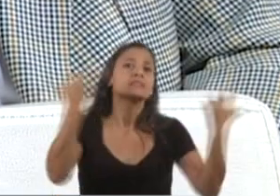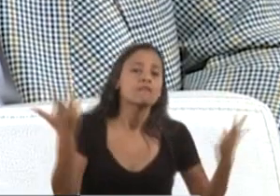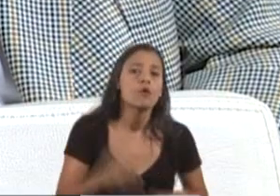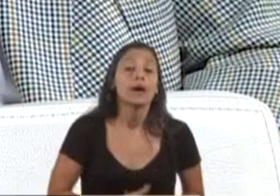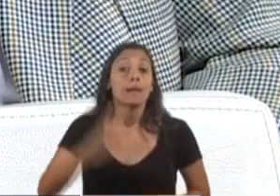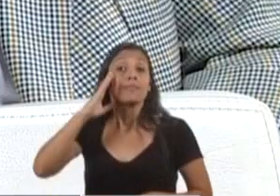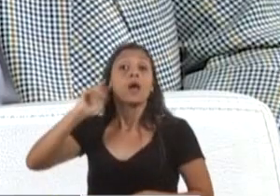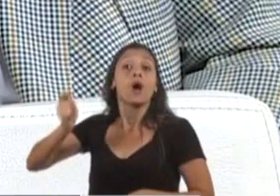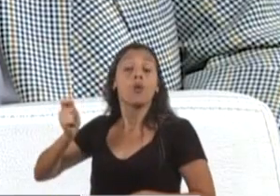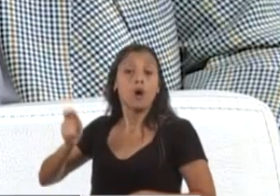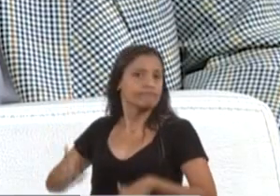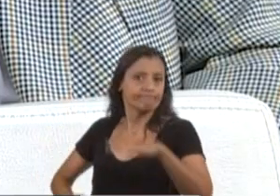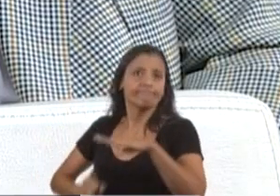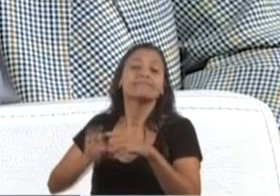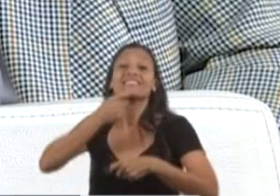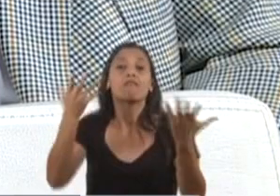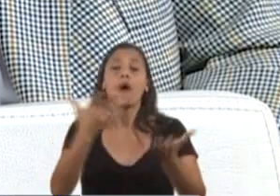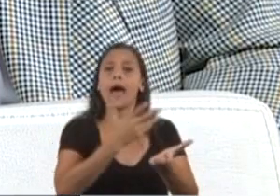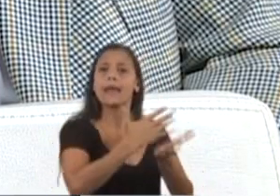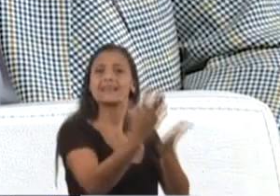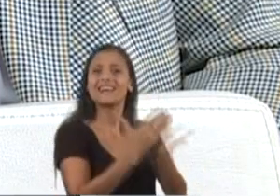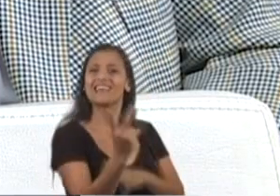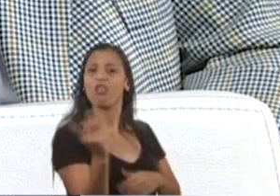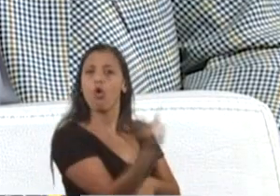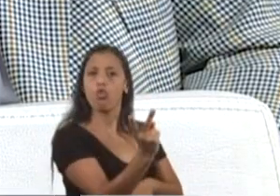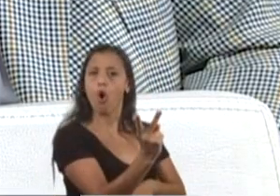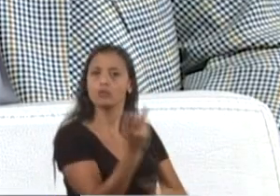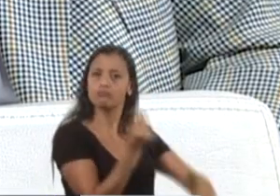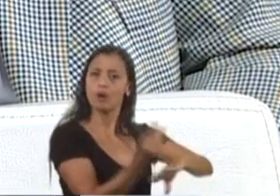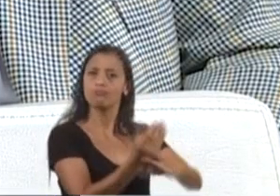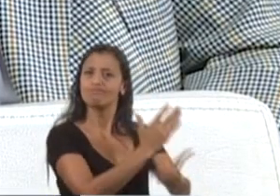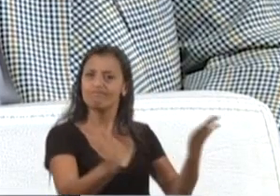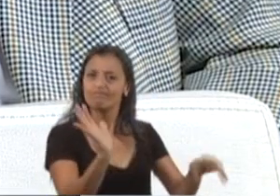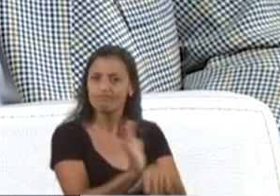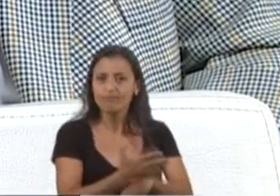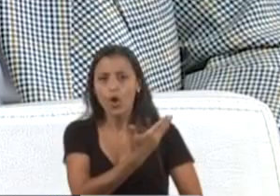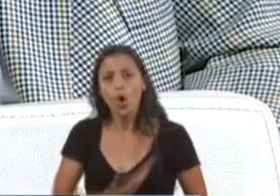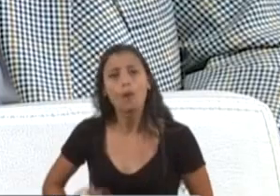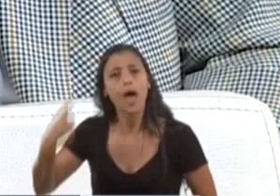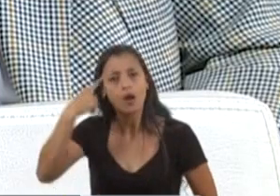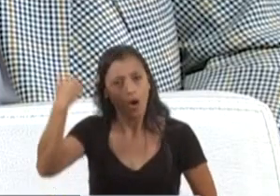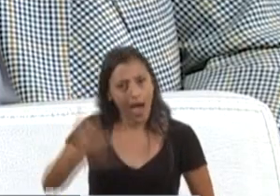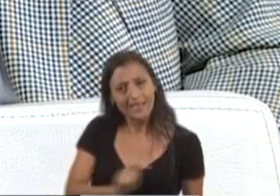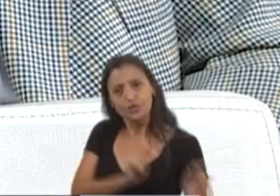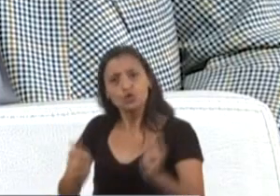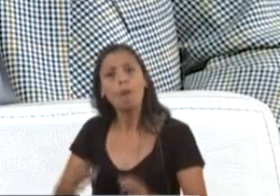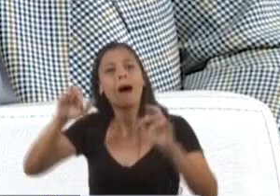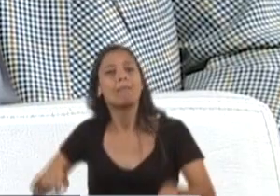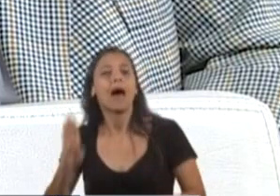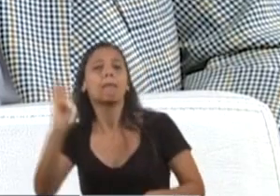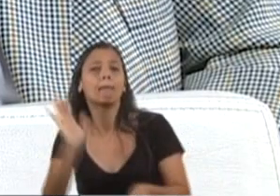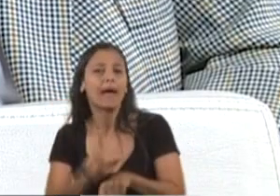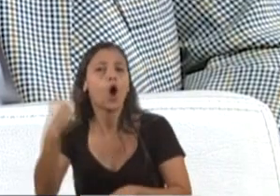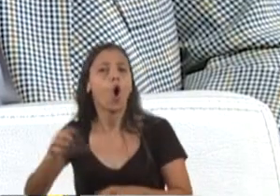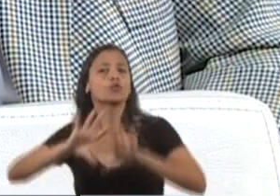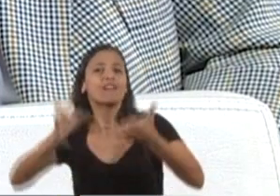fuese rechazados, ¿el gobierno tiene un plan B? ¿Cuál sería? Y además, ¿es cierto que consideran